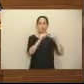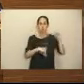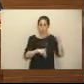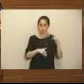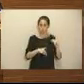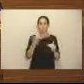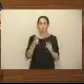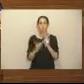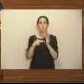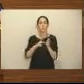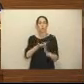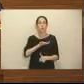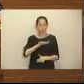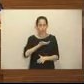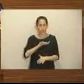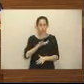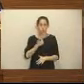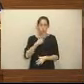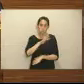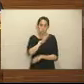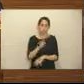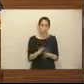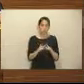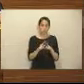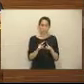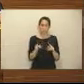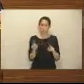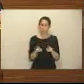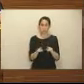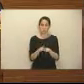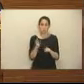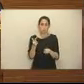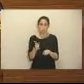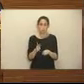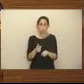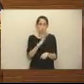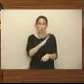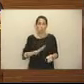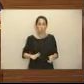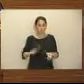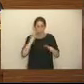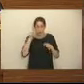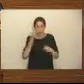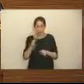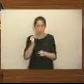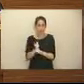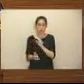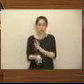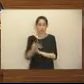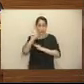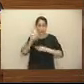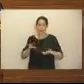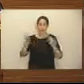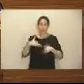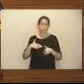ver, y lo hemos dicho más de una vez, son meras curas paliativas de urgencia que no generan empleo real, de alcance muy limitado y